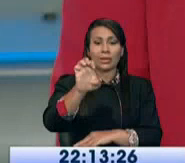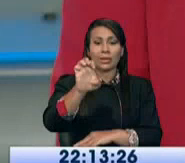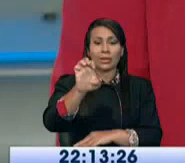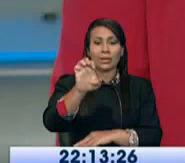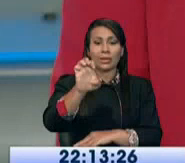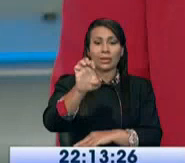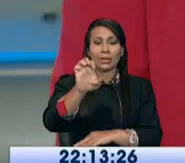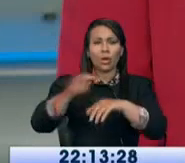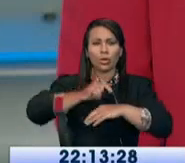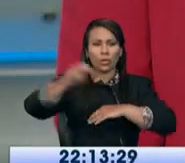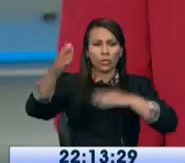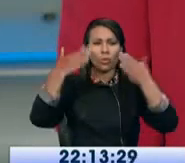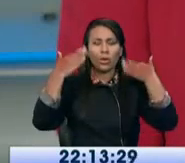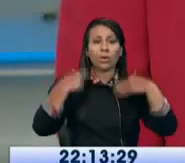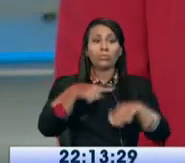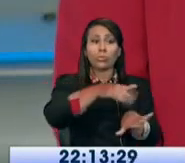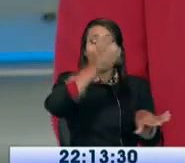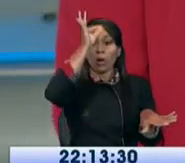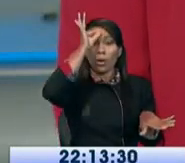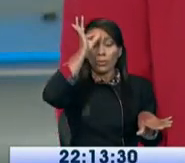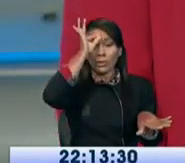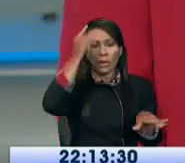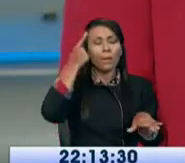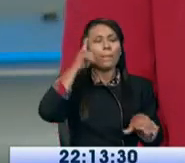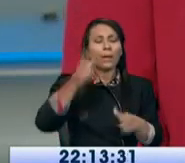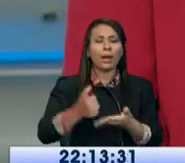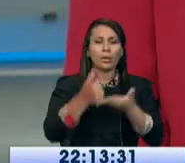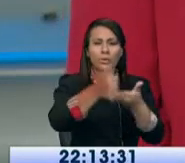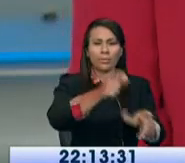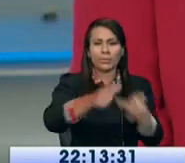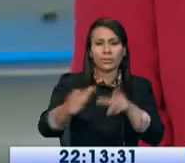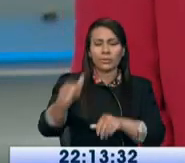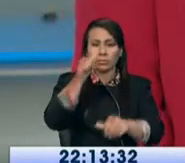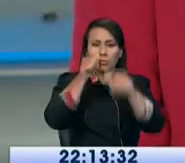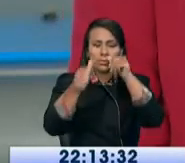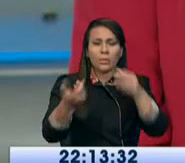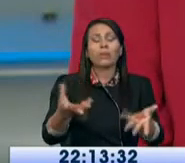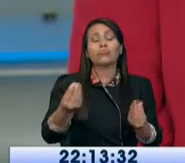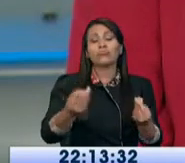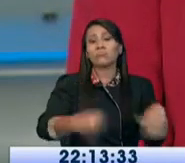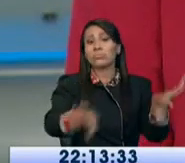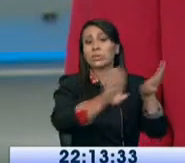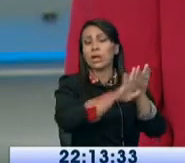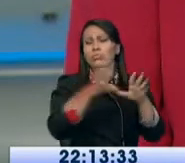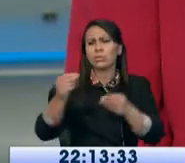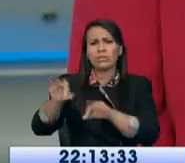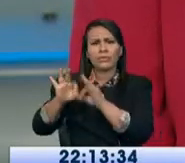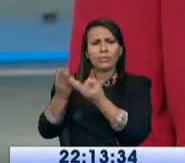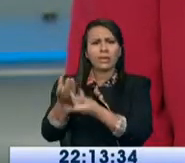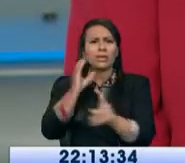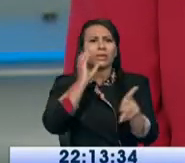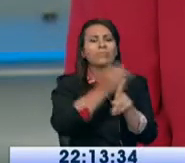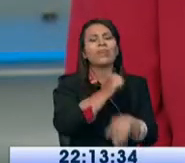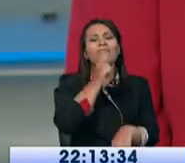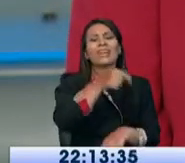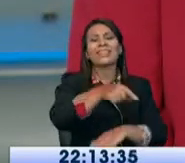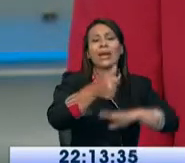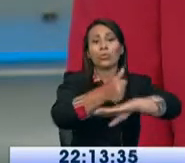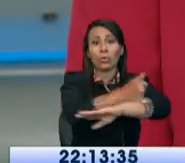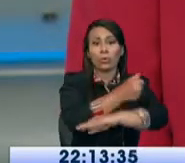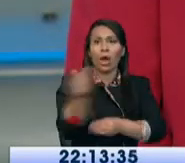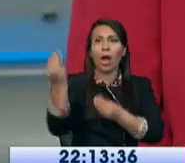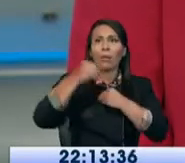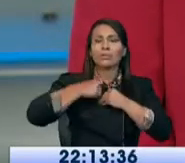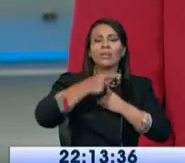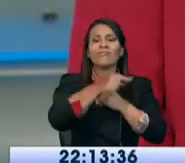estación para adictos fue clausurada en medio de los reclamos de pacientes y padres de familia. Según autoridades, no contaba con los permisos respectivos